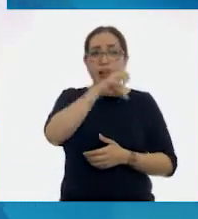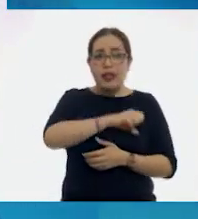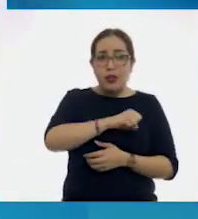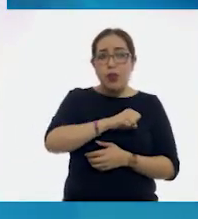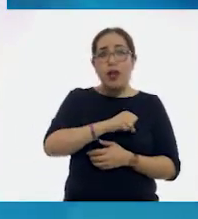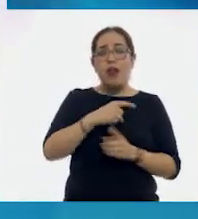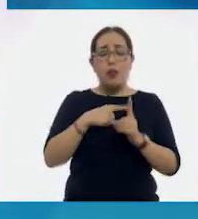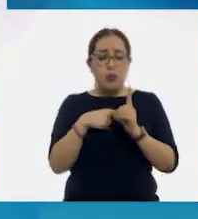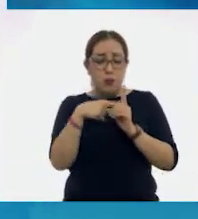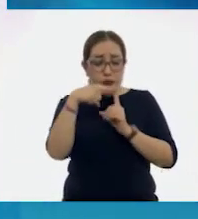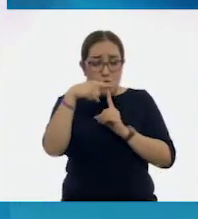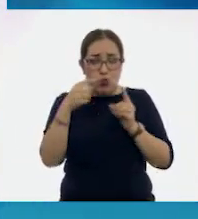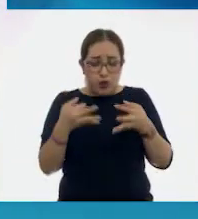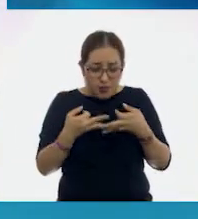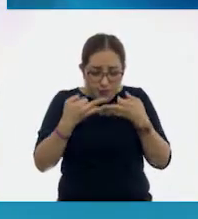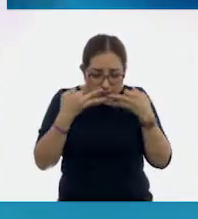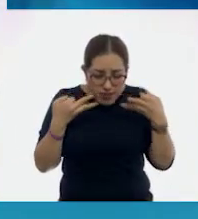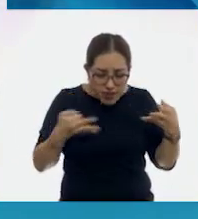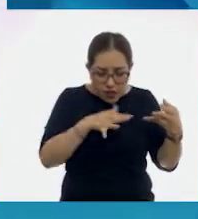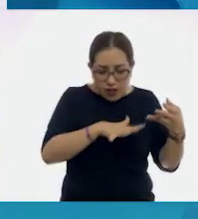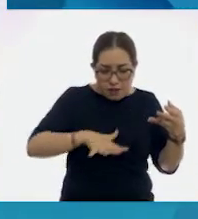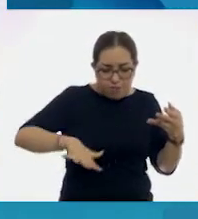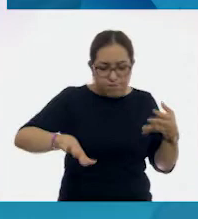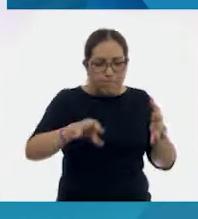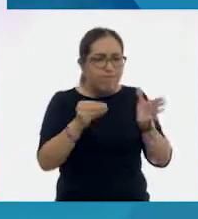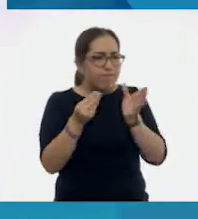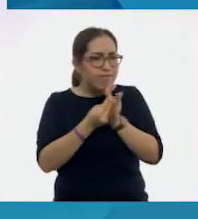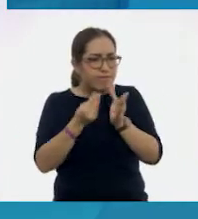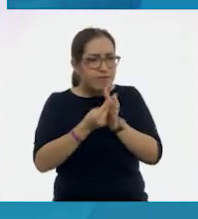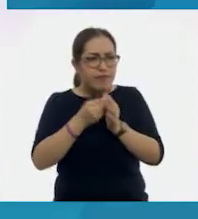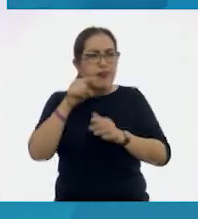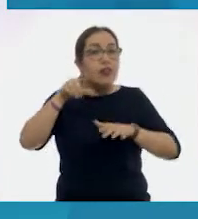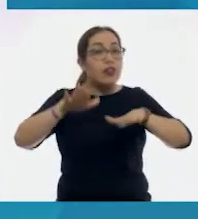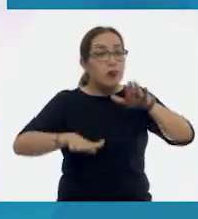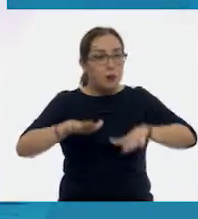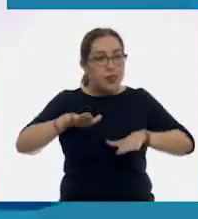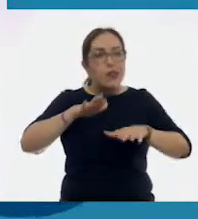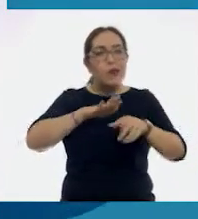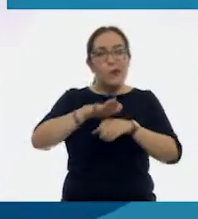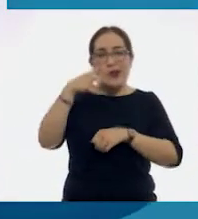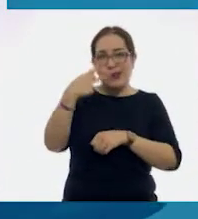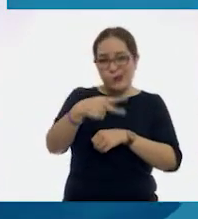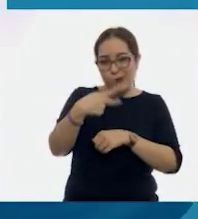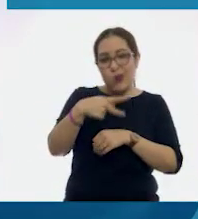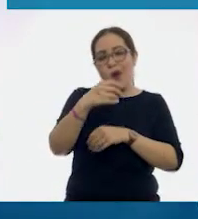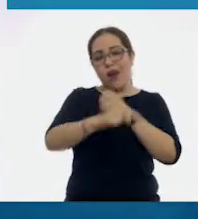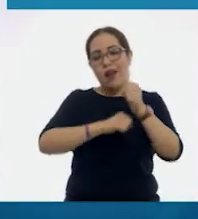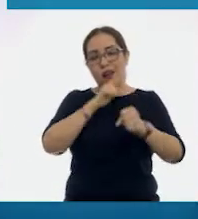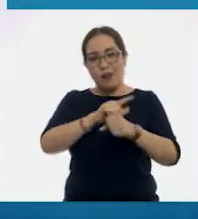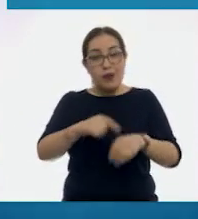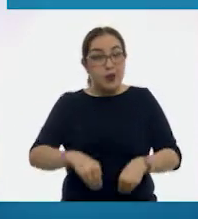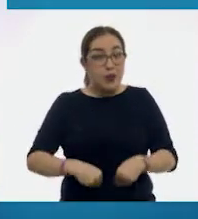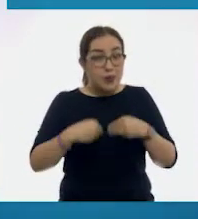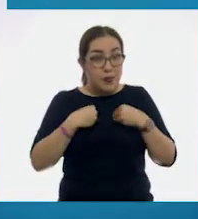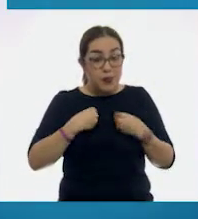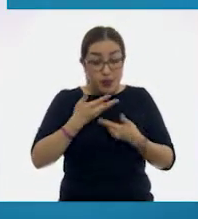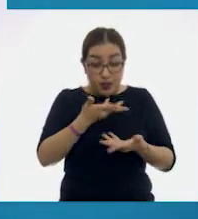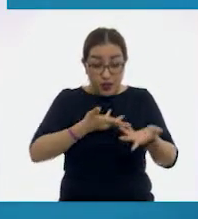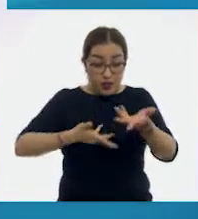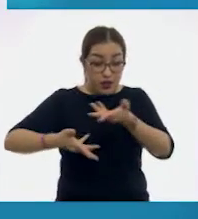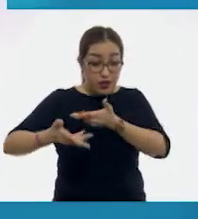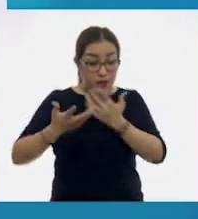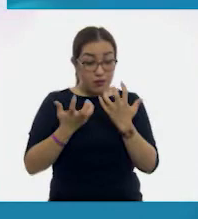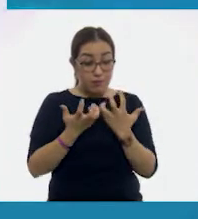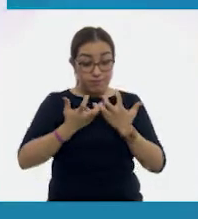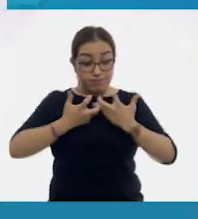suelo que van a determinar las especies de animales y de plantas que lo habitarán y que con su interacción contribuirán